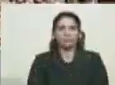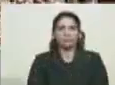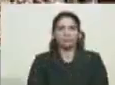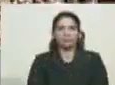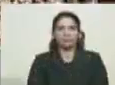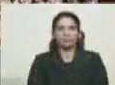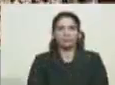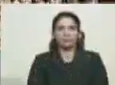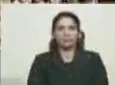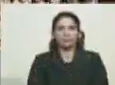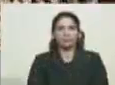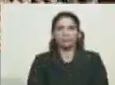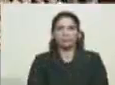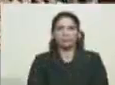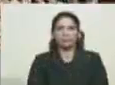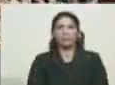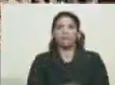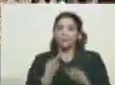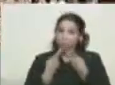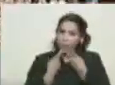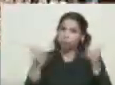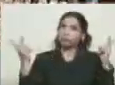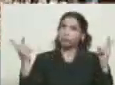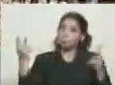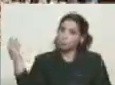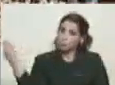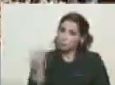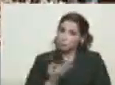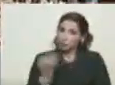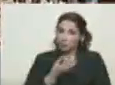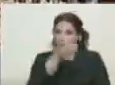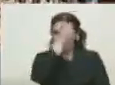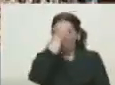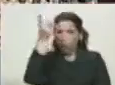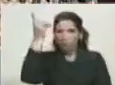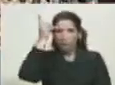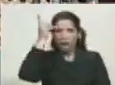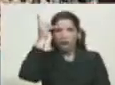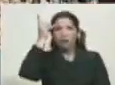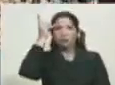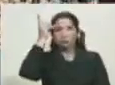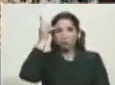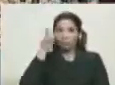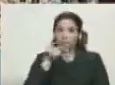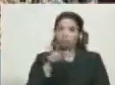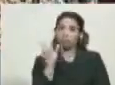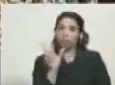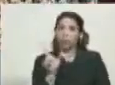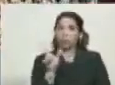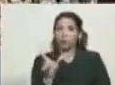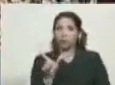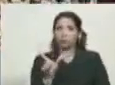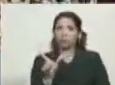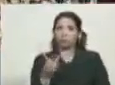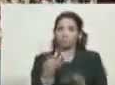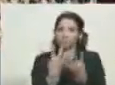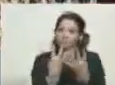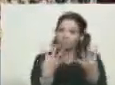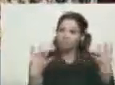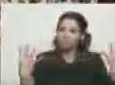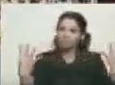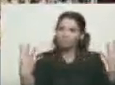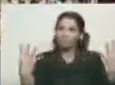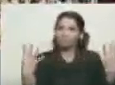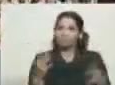Ha sido el mensaje contundente de Diosdado Cabello, parte de la directiva del Partido Socialista Unido de